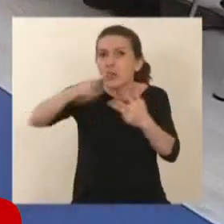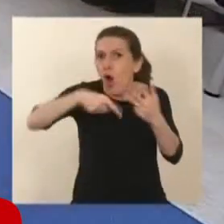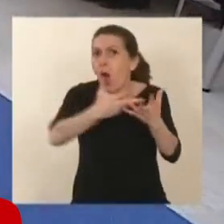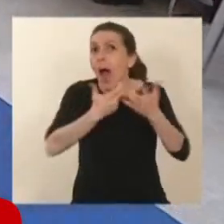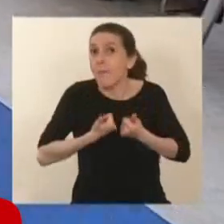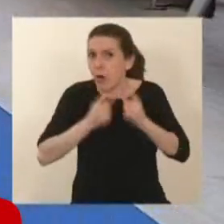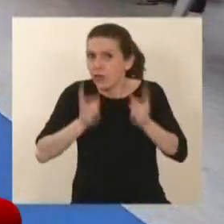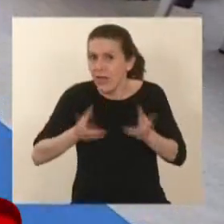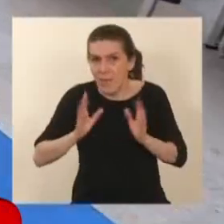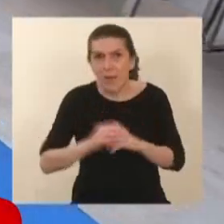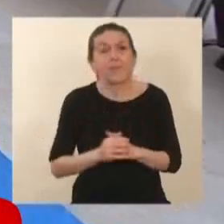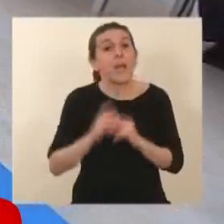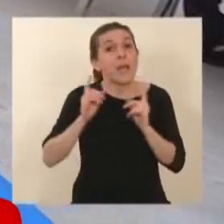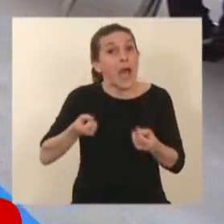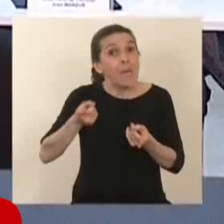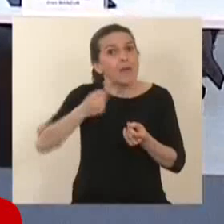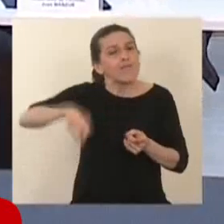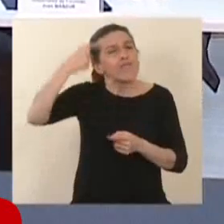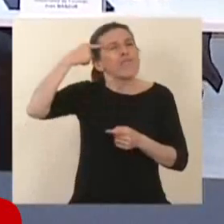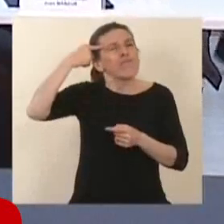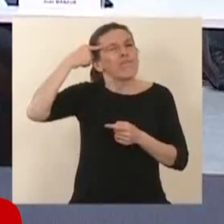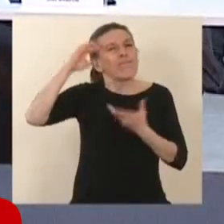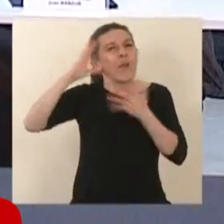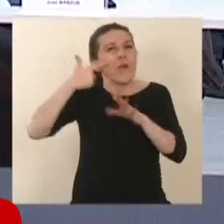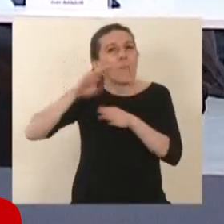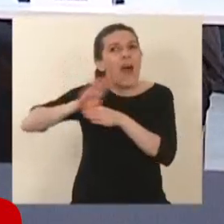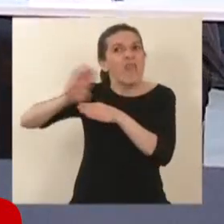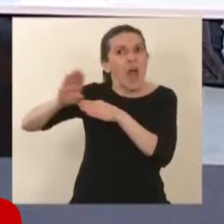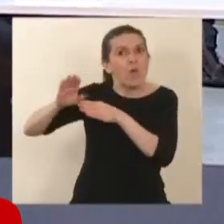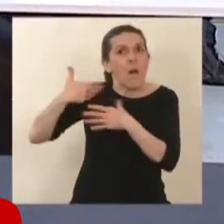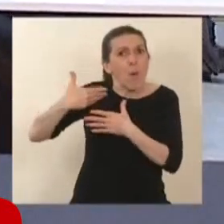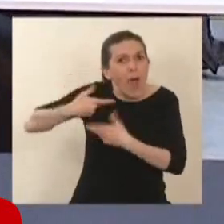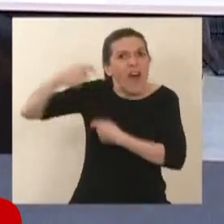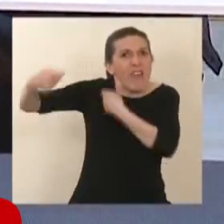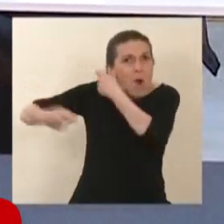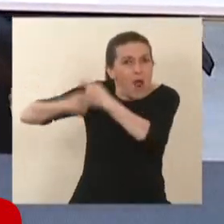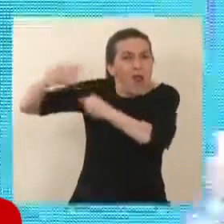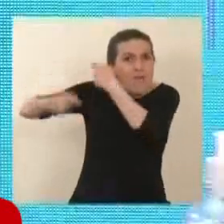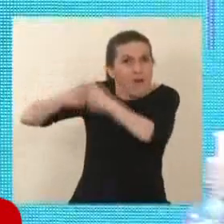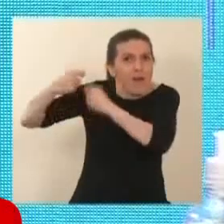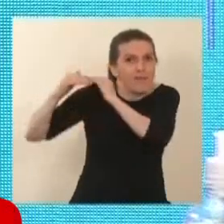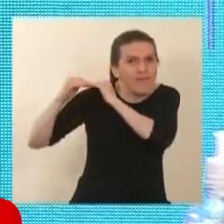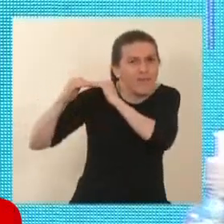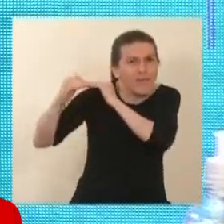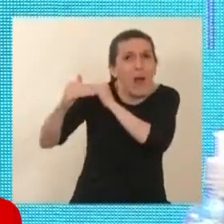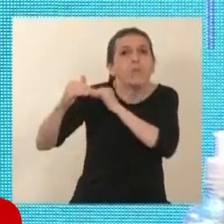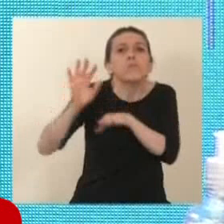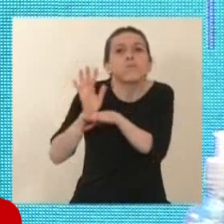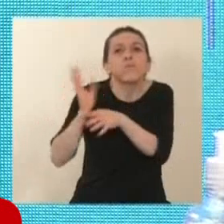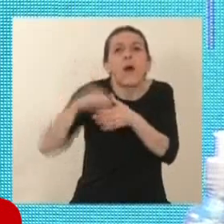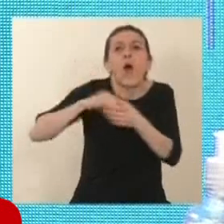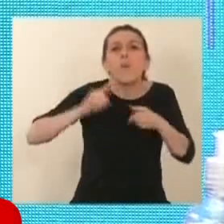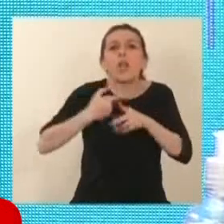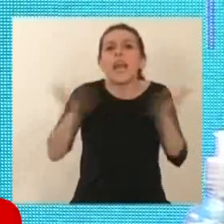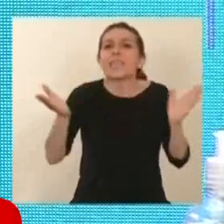Buscamos que la sostenibilidad de la deuda fuese una política de Estado y no solamente una política de